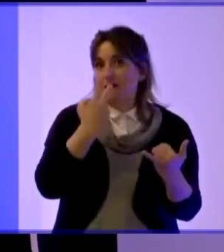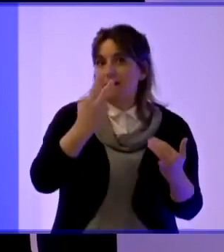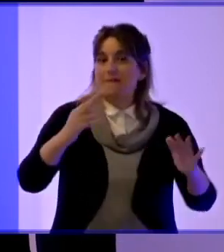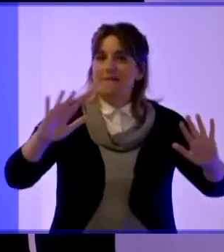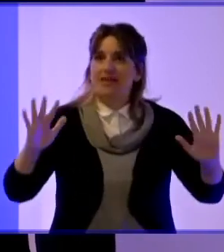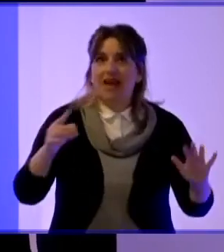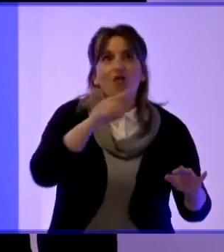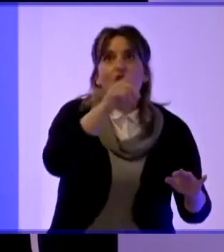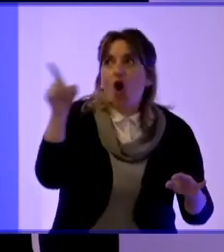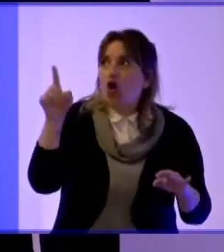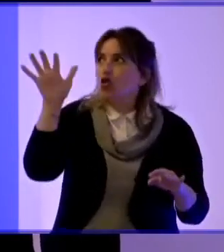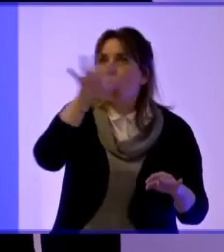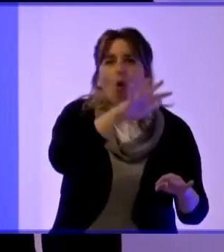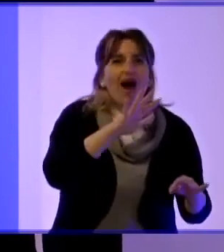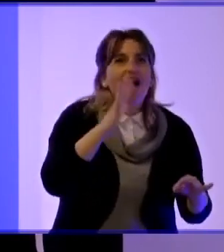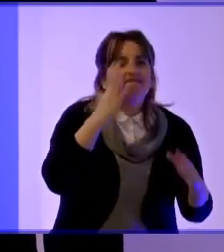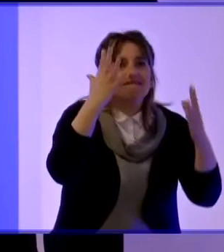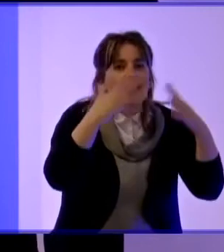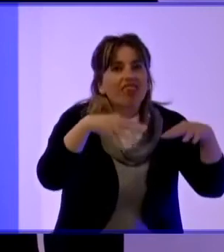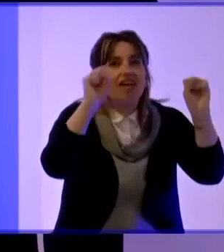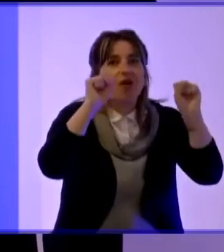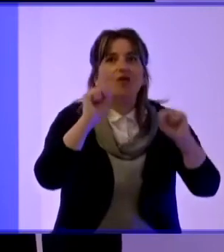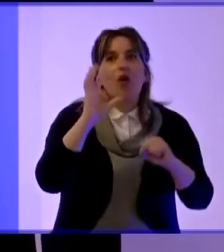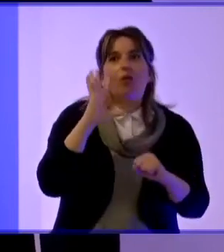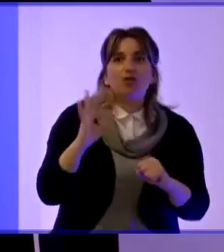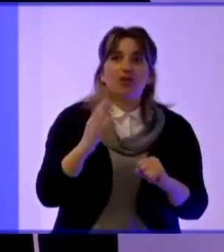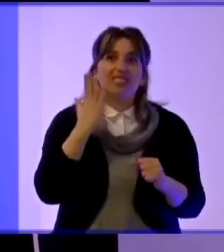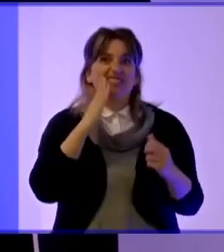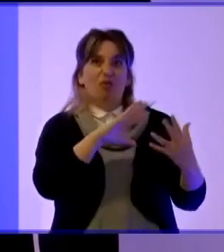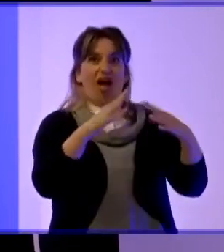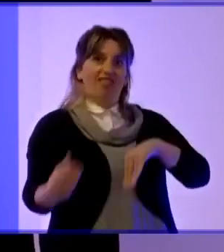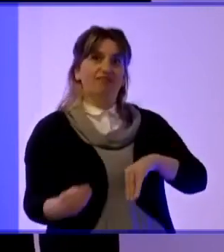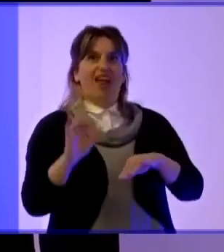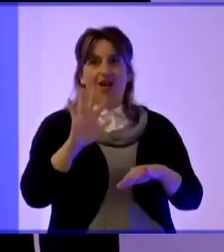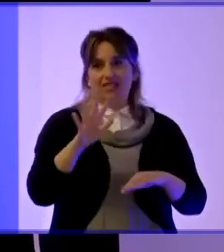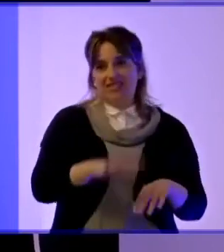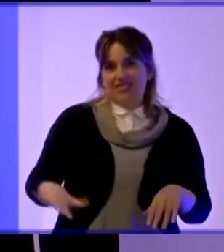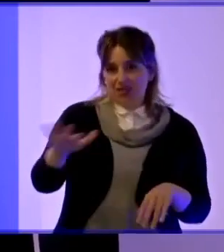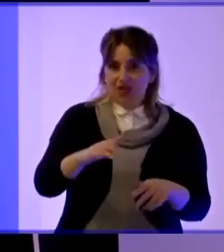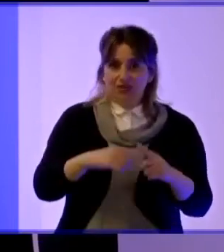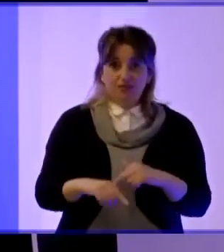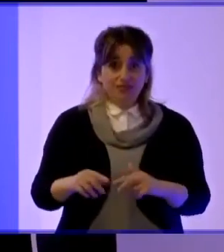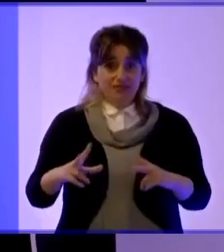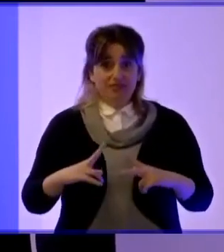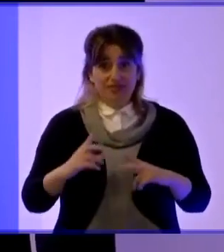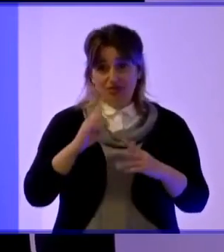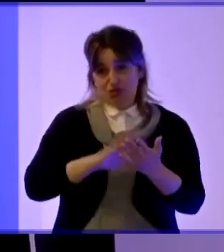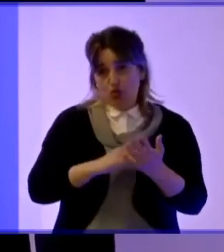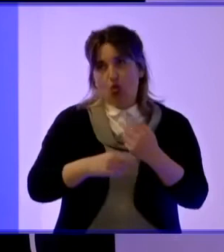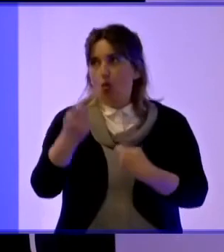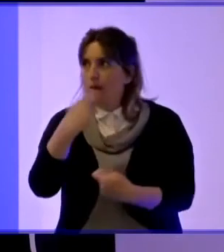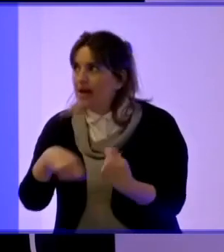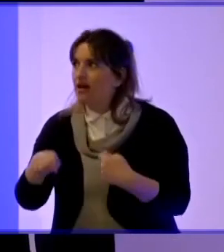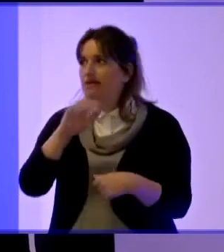esas oportunidades y buscando saber adaptarnos a los diferentes mercados, como comentabas, en 20 mercados y vamos creciendo.